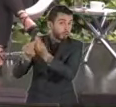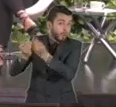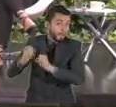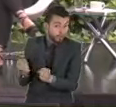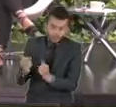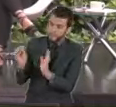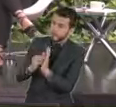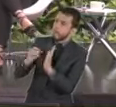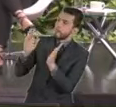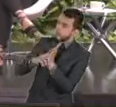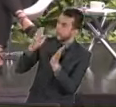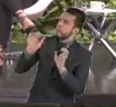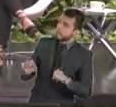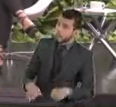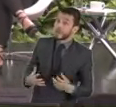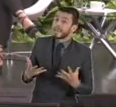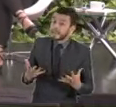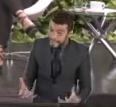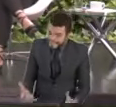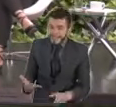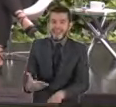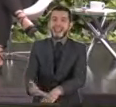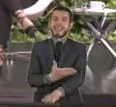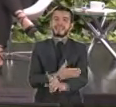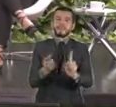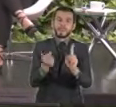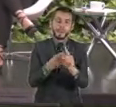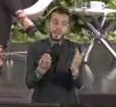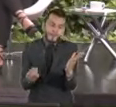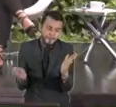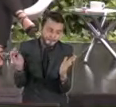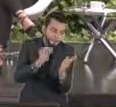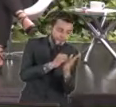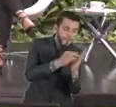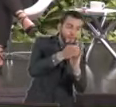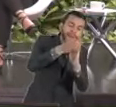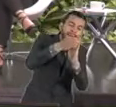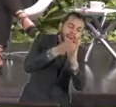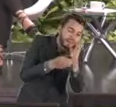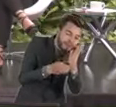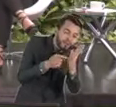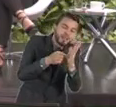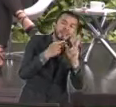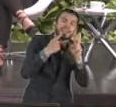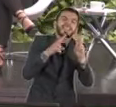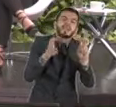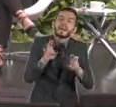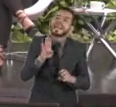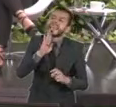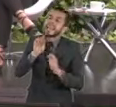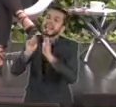capítulo de instrumentos urbanos y financieros que lo ejecuten.